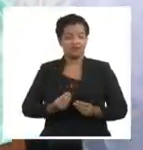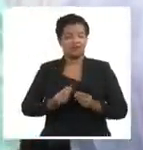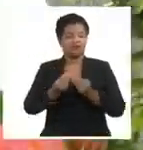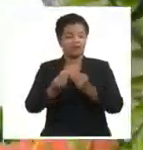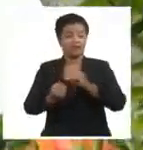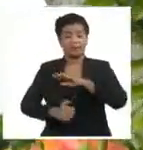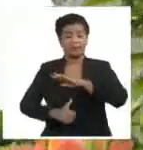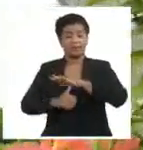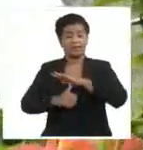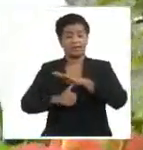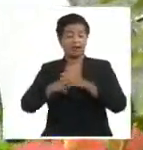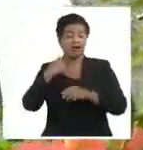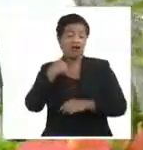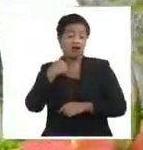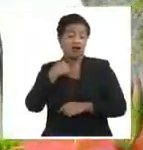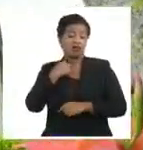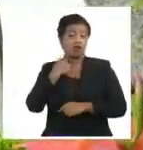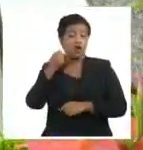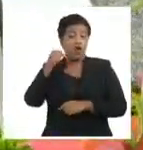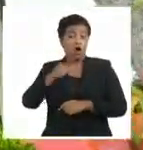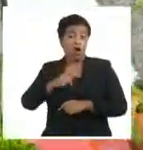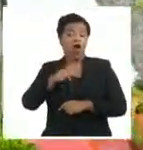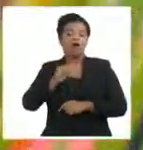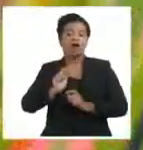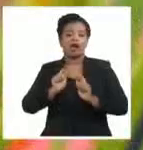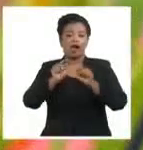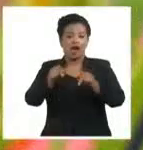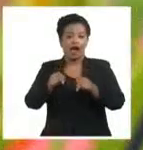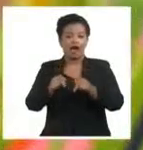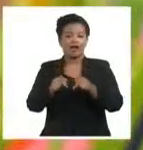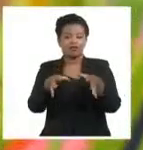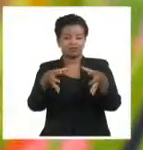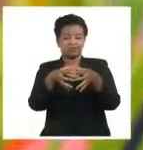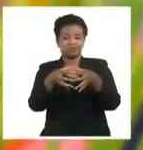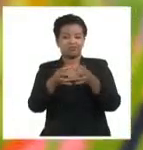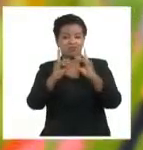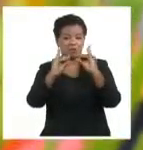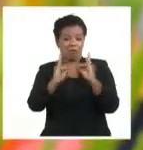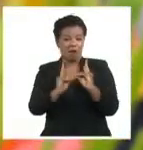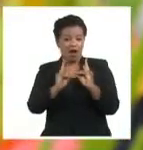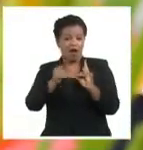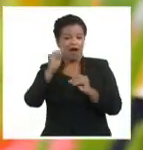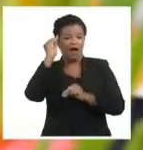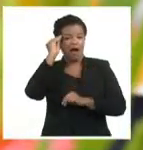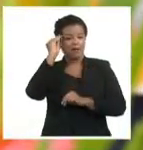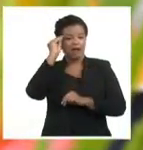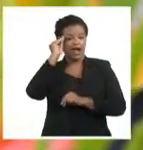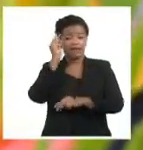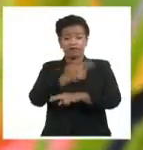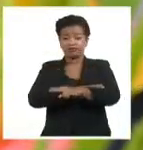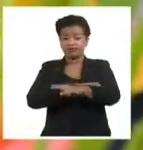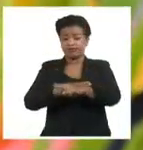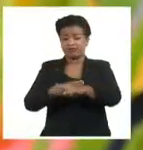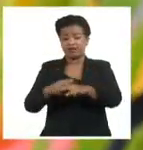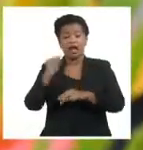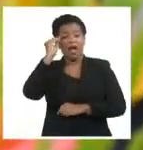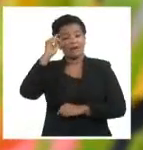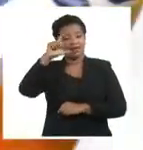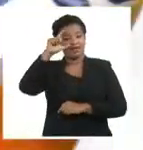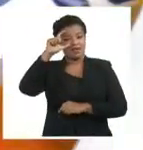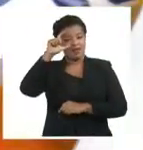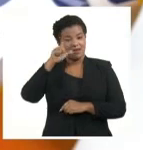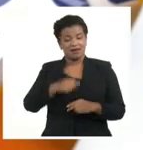presidenta. Hoy desfilan ante el monolito de la heroína quienes han aprendido a transitar la vida con su legado